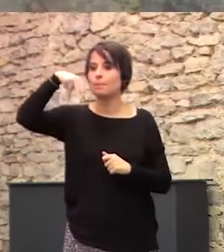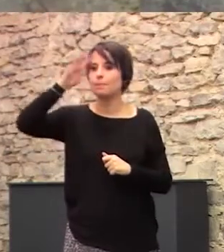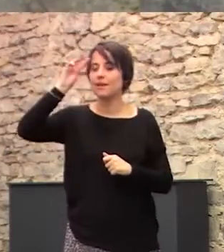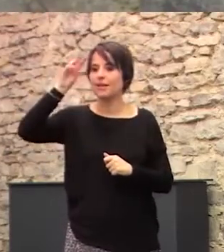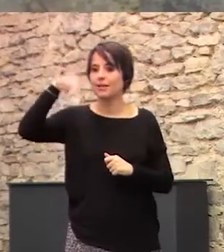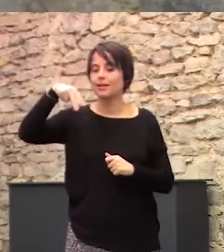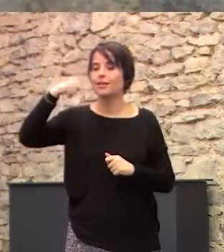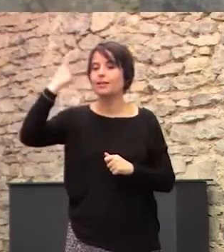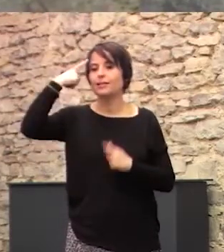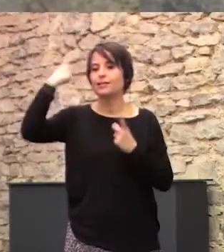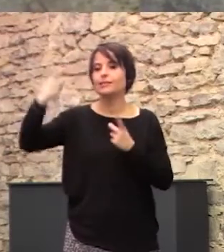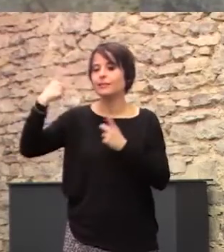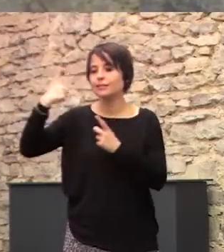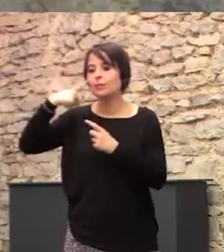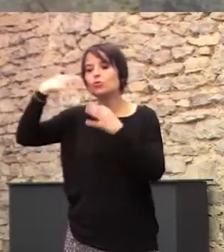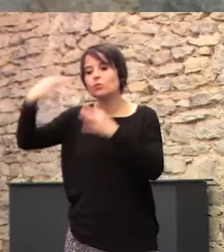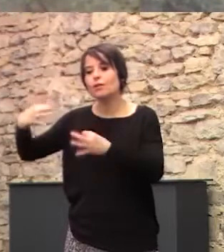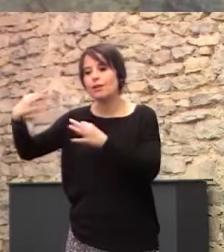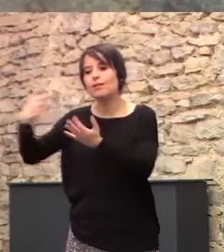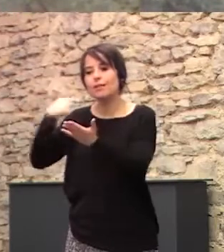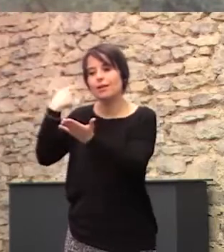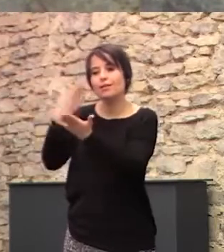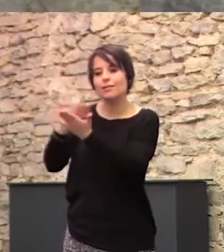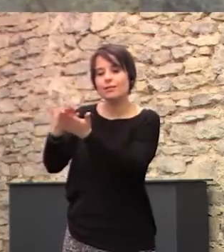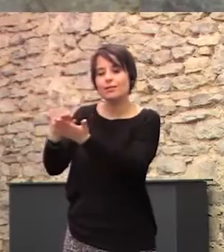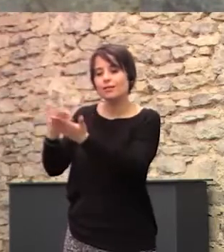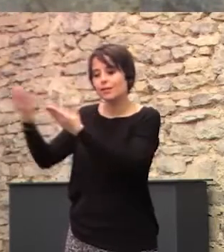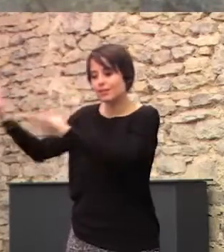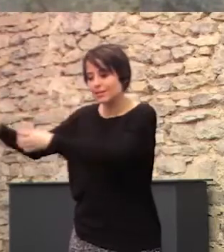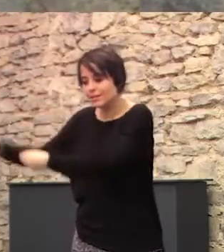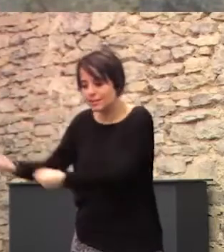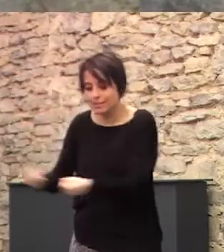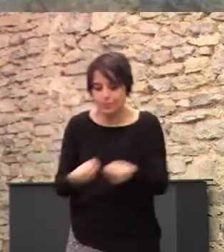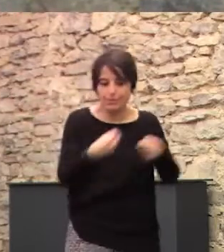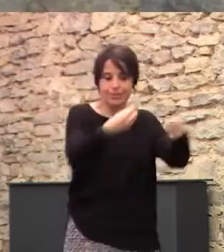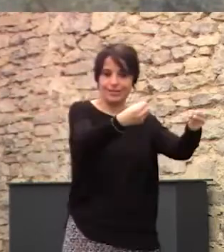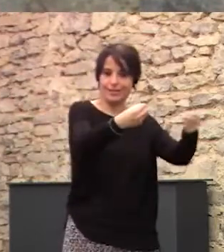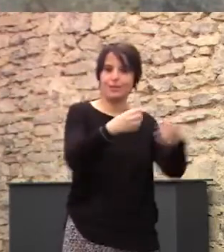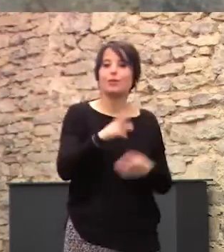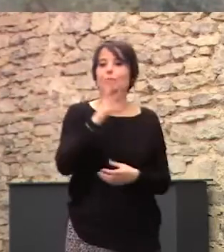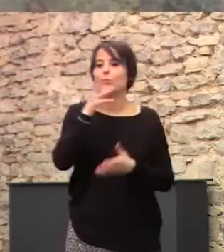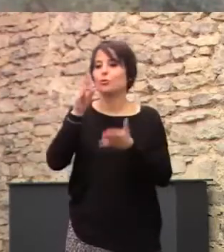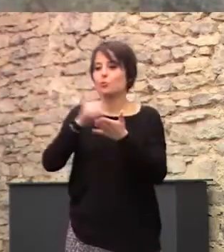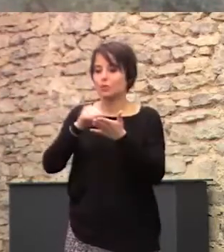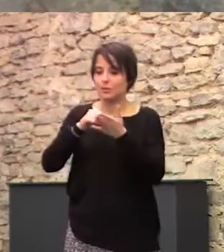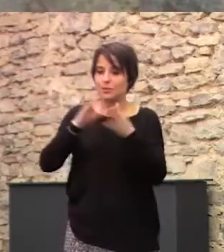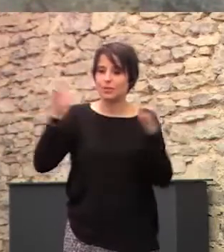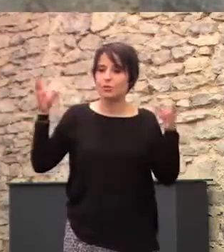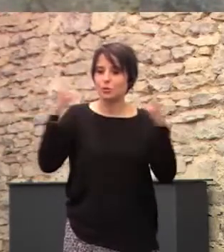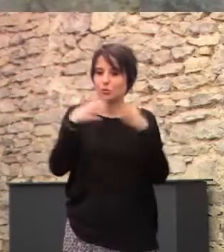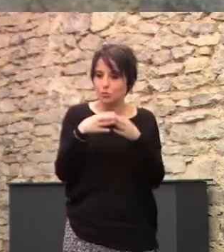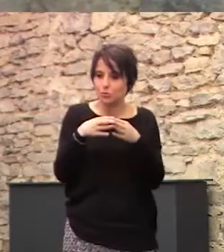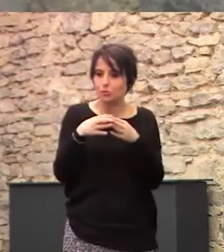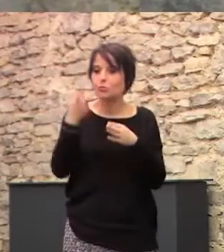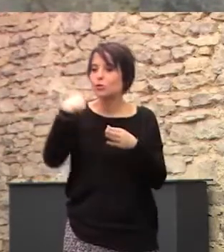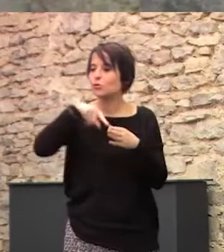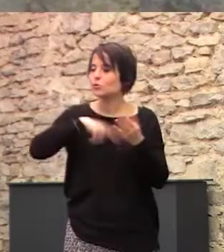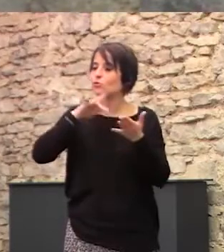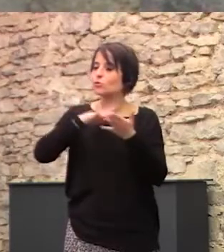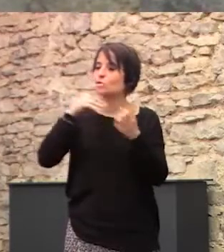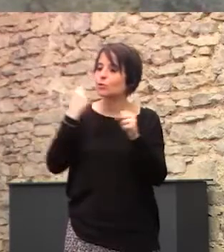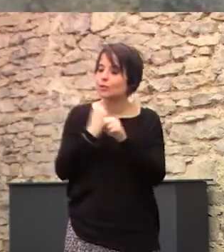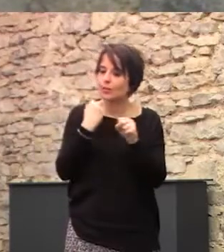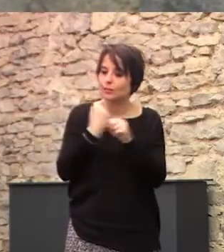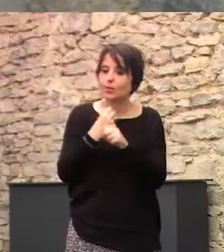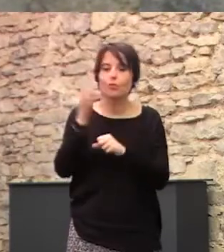es recoger esa realidad y llevarlas, porque muchas veces también estamos en los grupos en los que hemos trabajado con